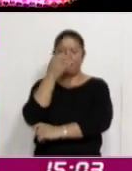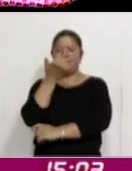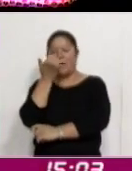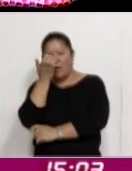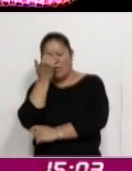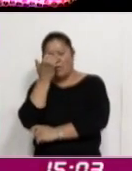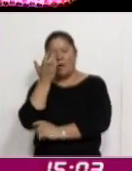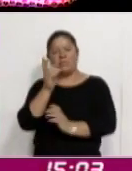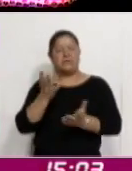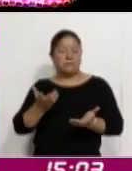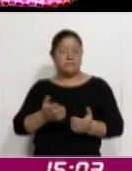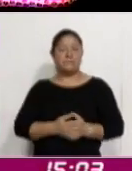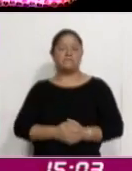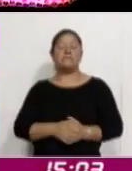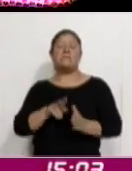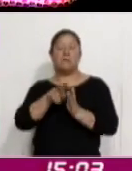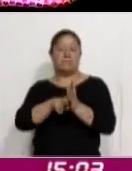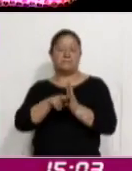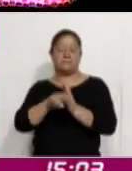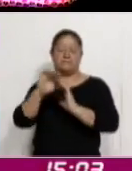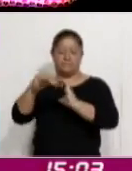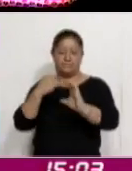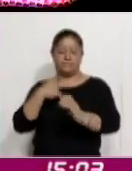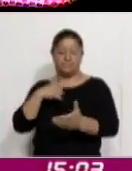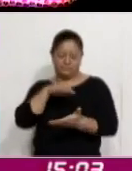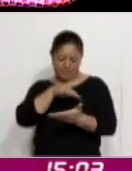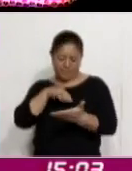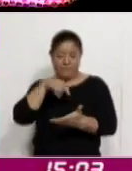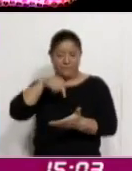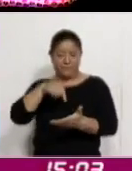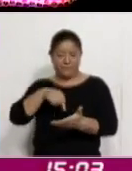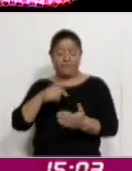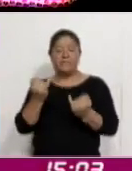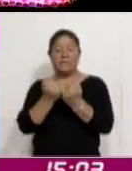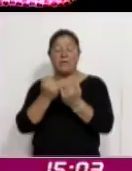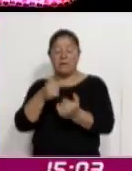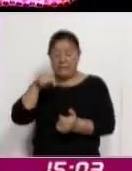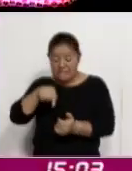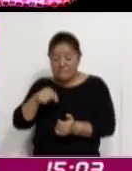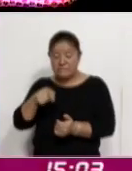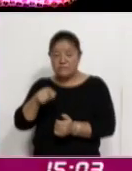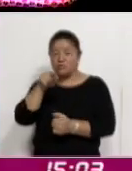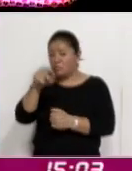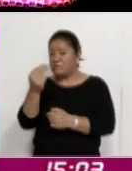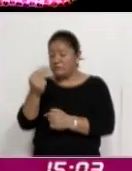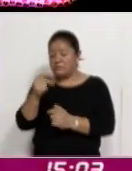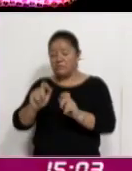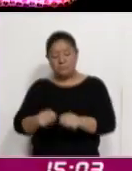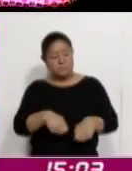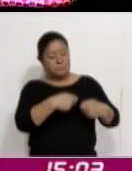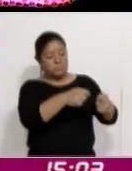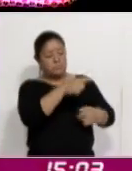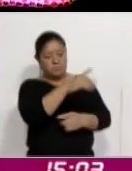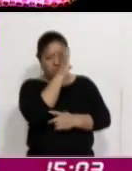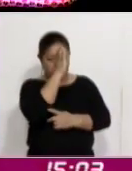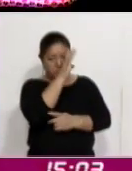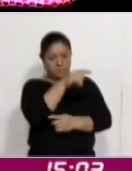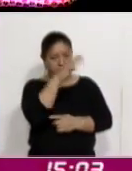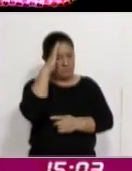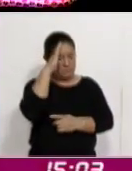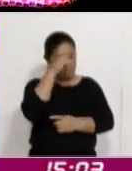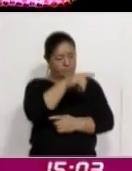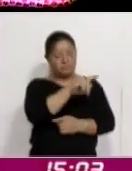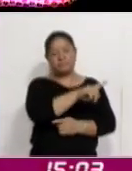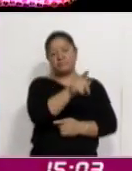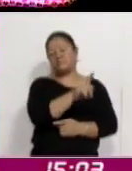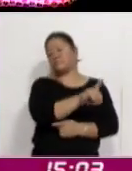reportar. Aquí lo vamos a comentar y le vamos a hacer llegar toda esta información a las autoridades competentes. ¿Qué le